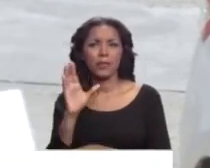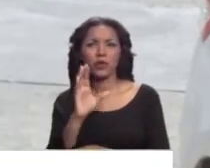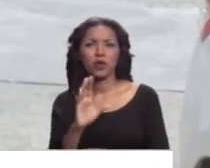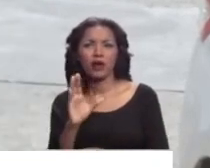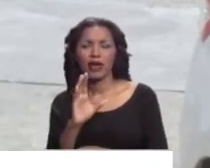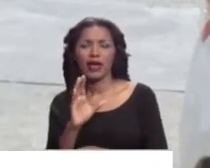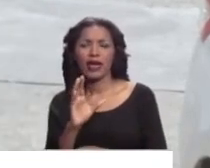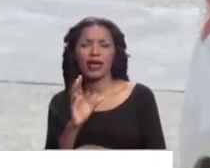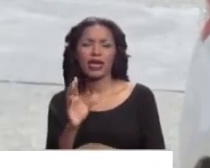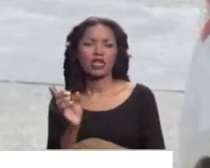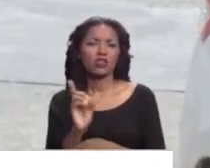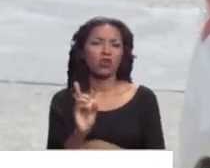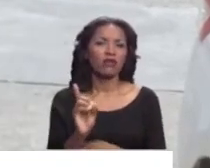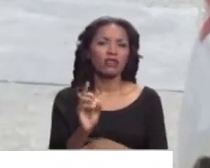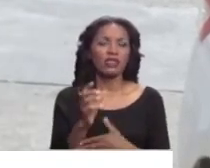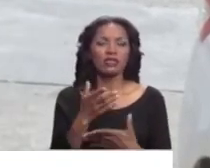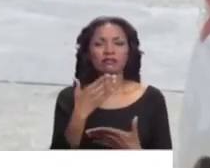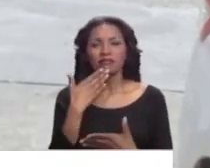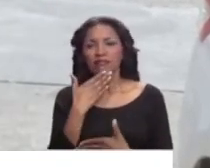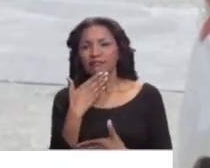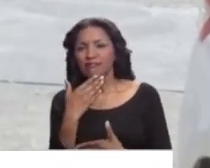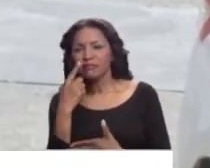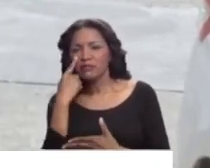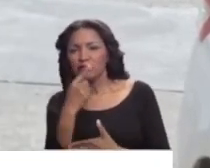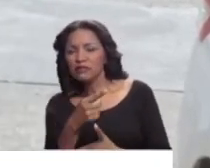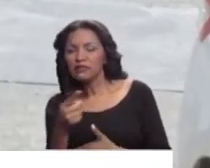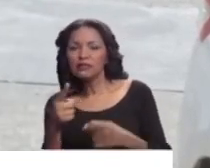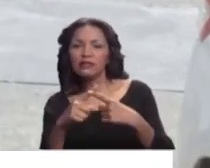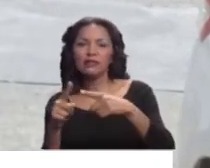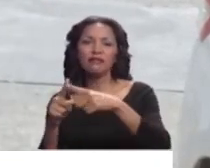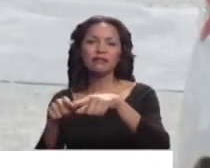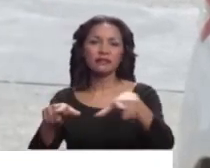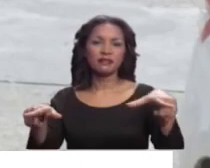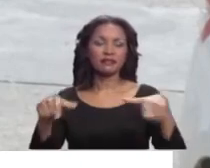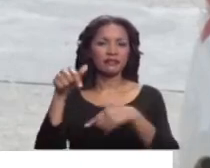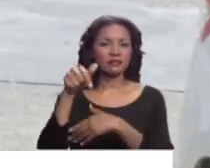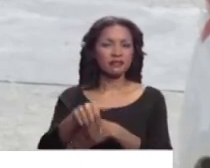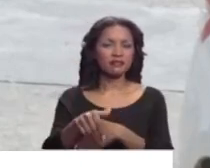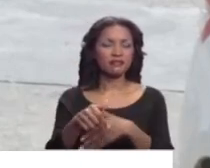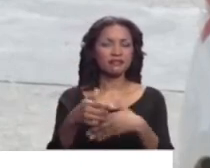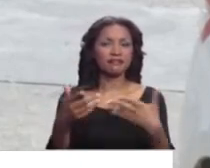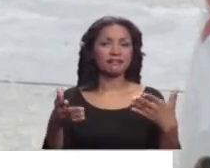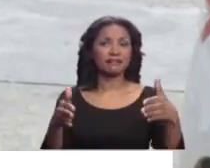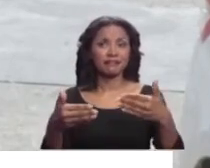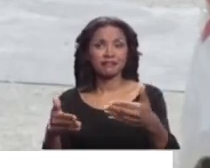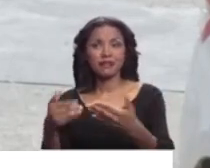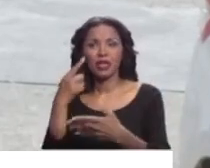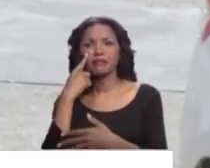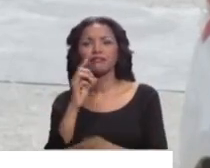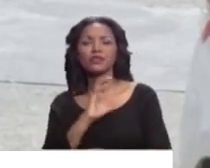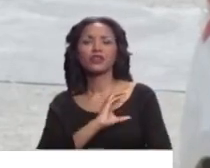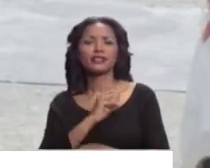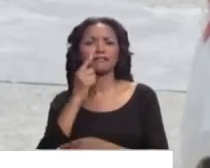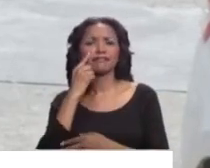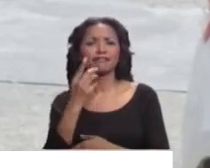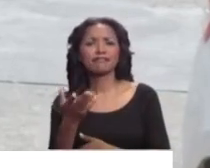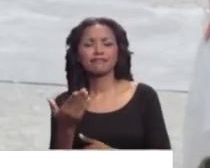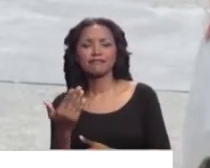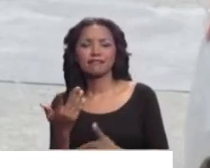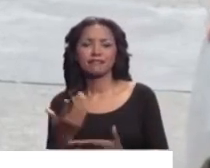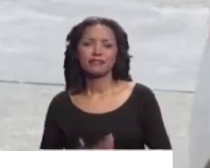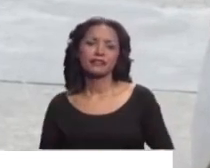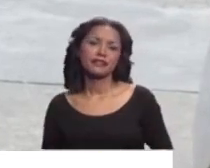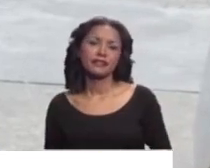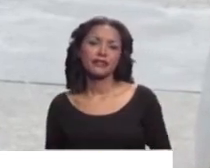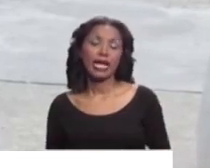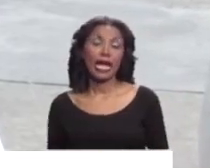que consiste en un plan de bloqueo de las diferentes arterias de la ciudad, donde a medida que se va desarrollando y va transcurriendo